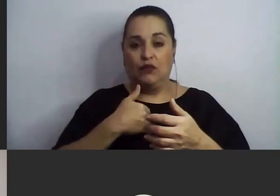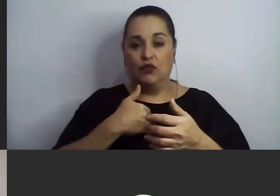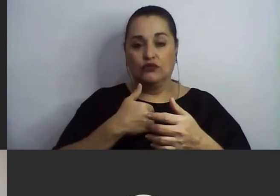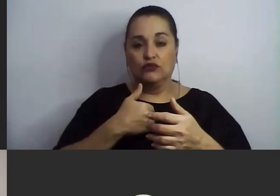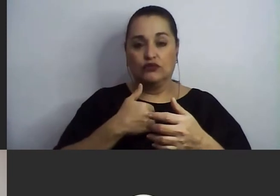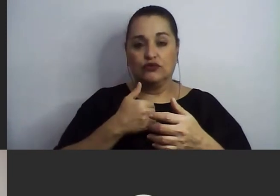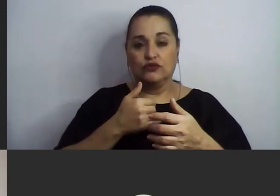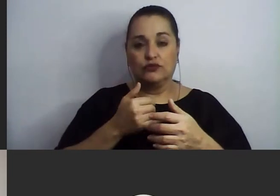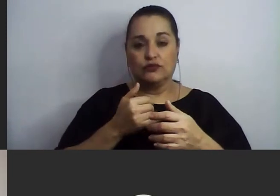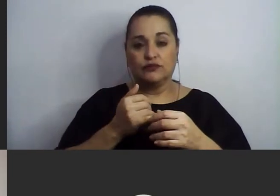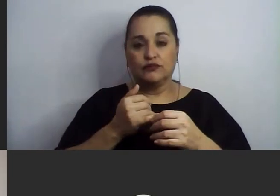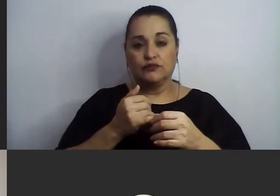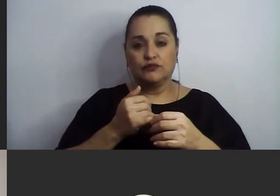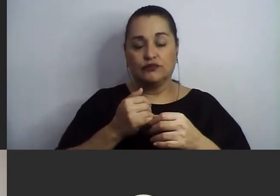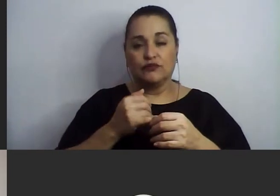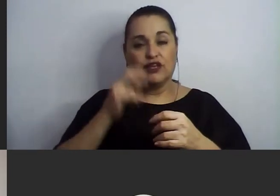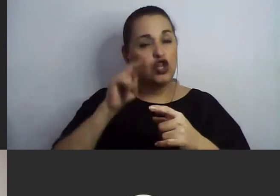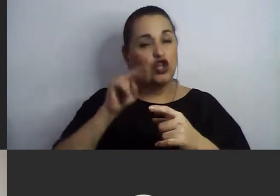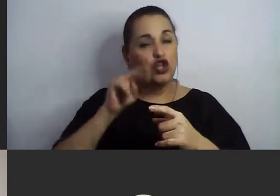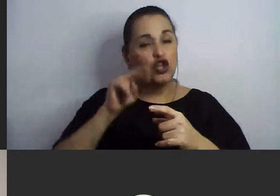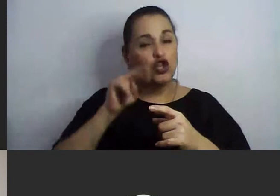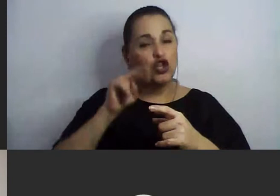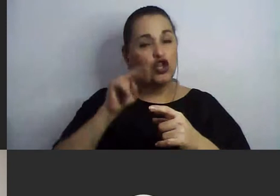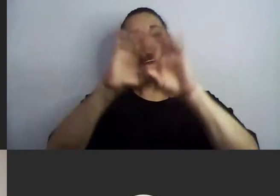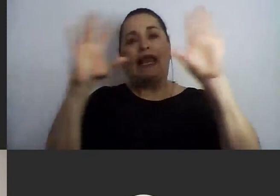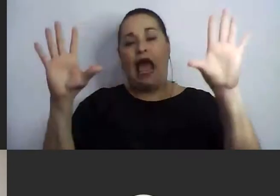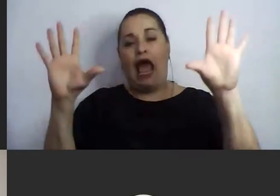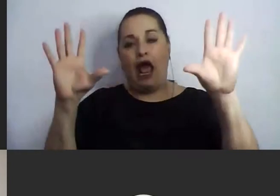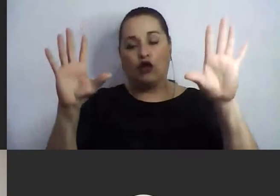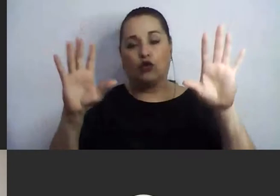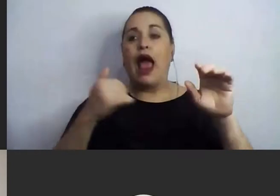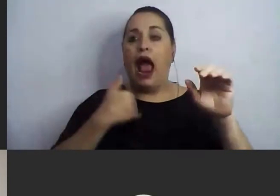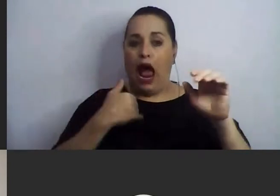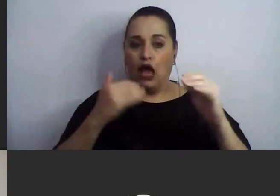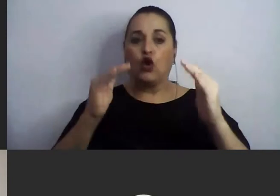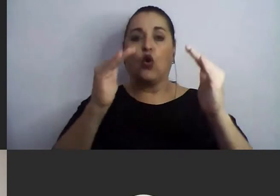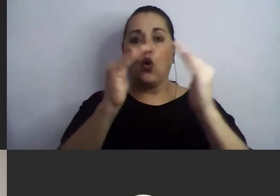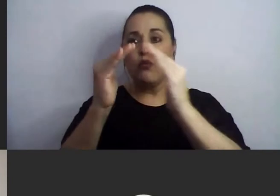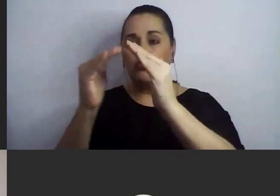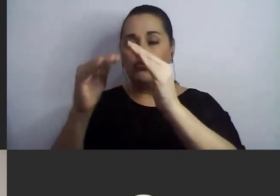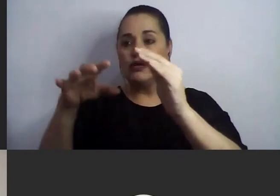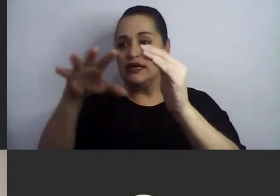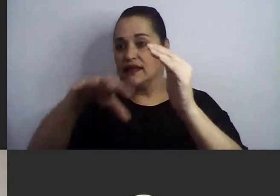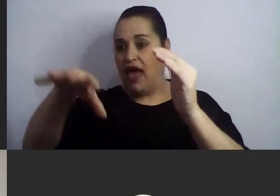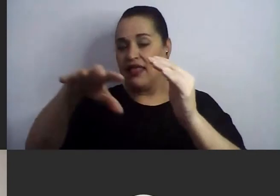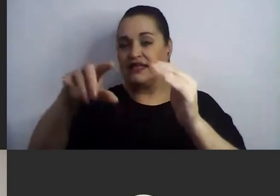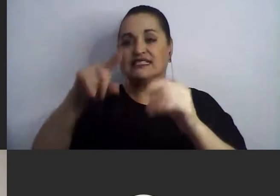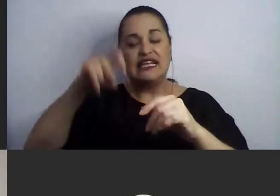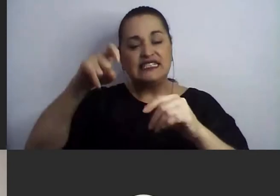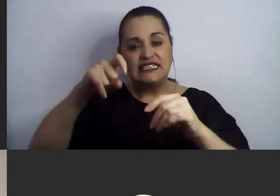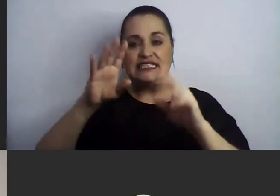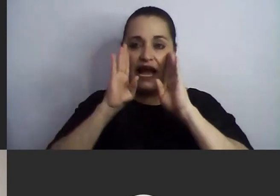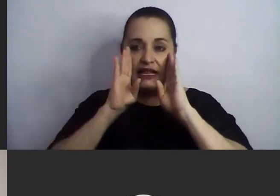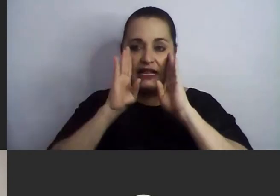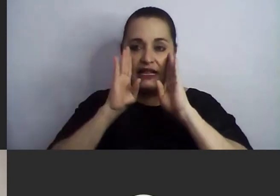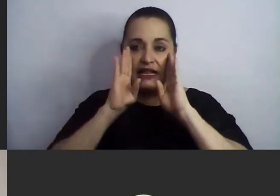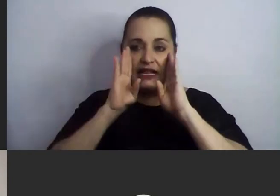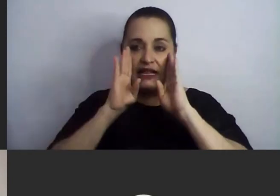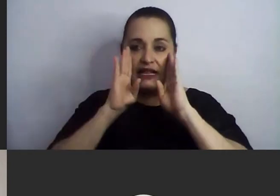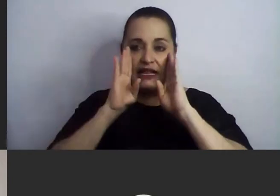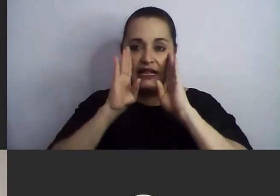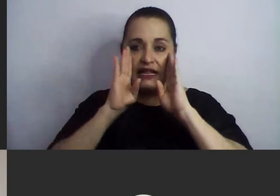la la el norte claro en el sentido de que hay comunidades que requieren de ciertas atenciones o tienen